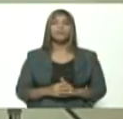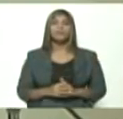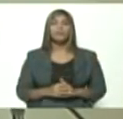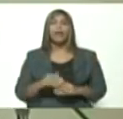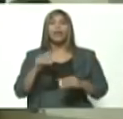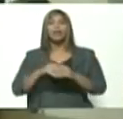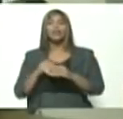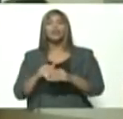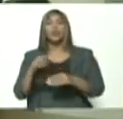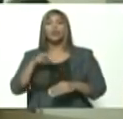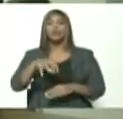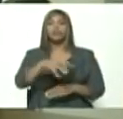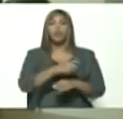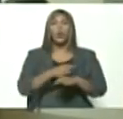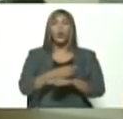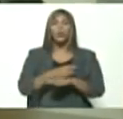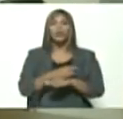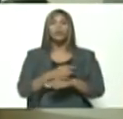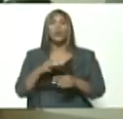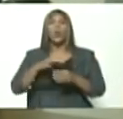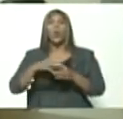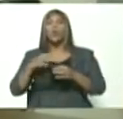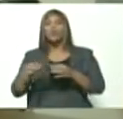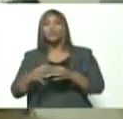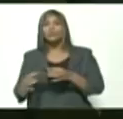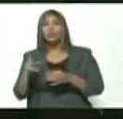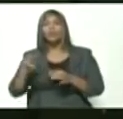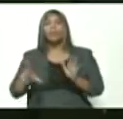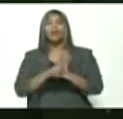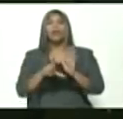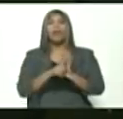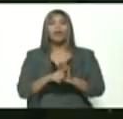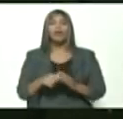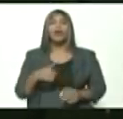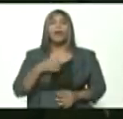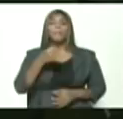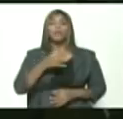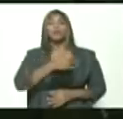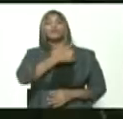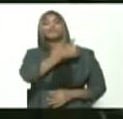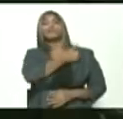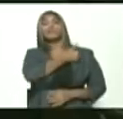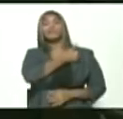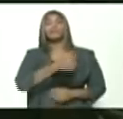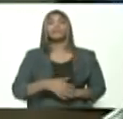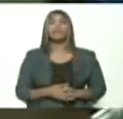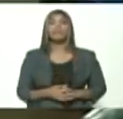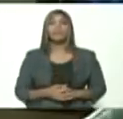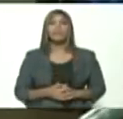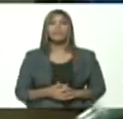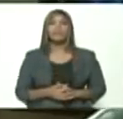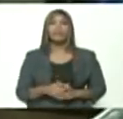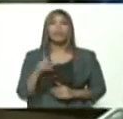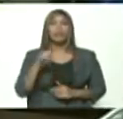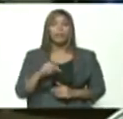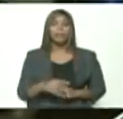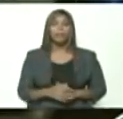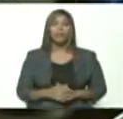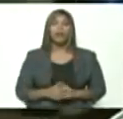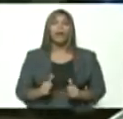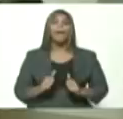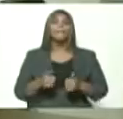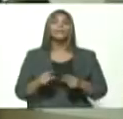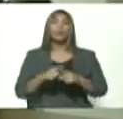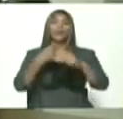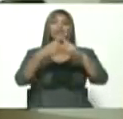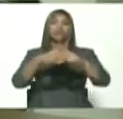municipales y elecciones de consejos legislativos. Ha dicho la máxima autoridad del órgano electoral que además se realizará una